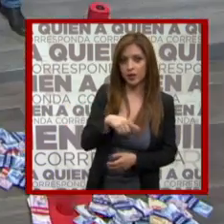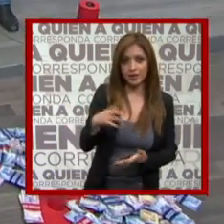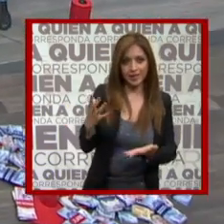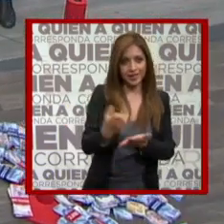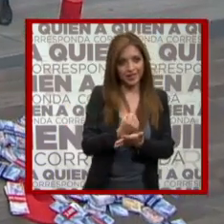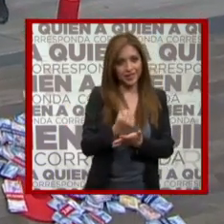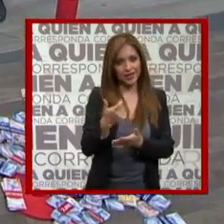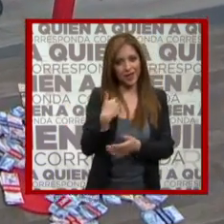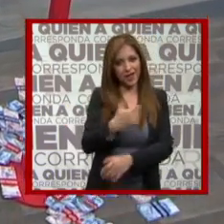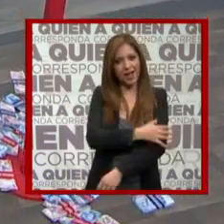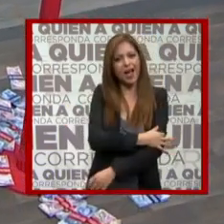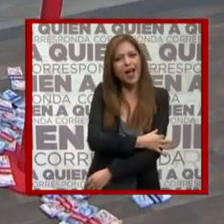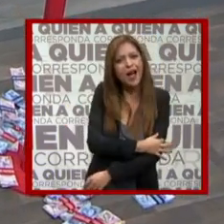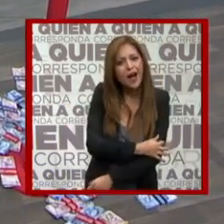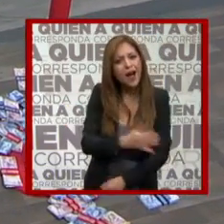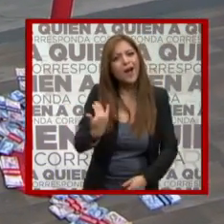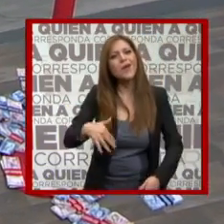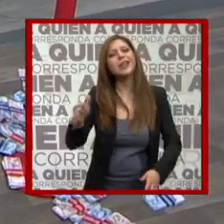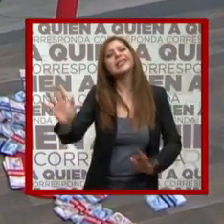teníamos apostadas.